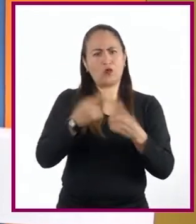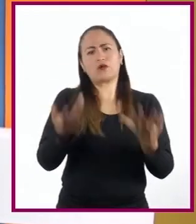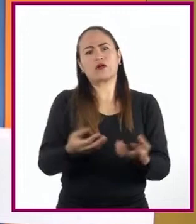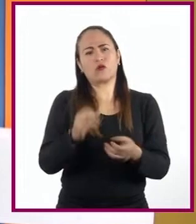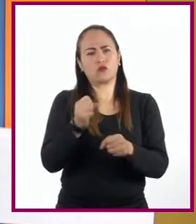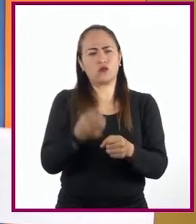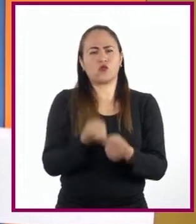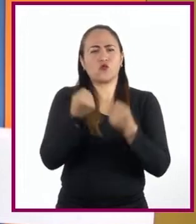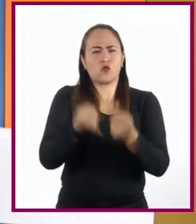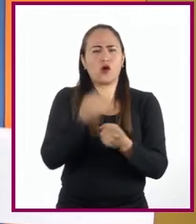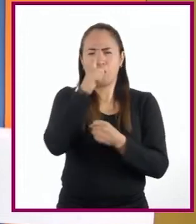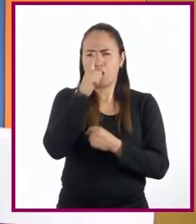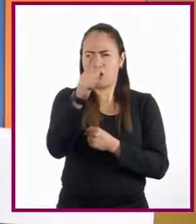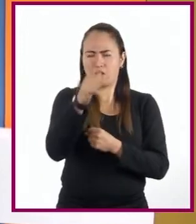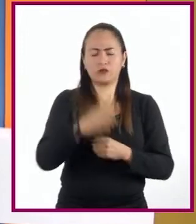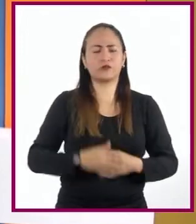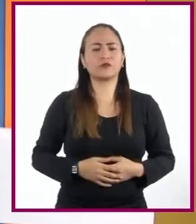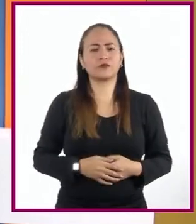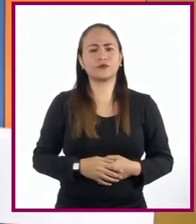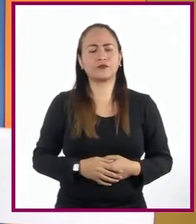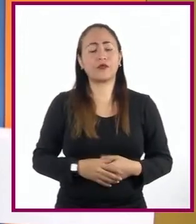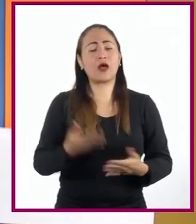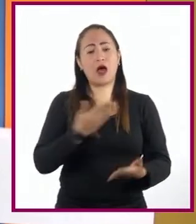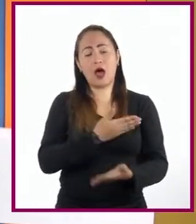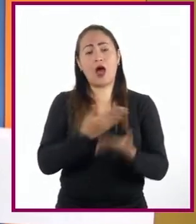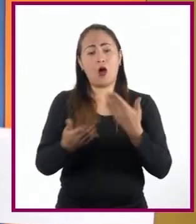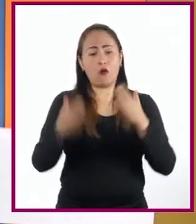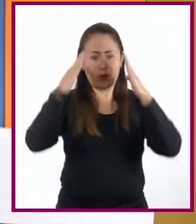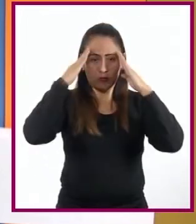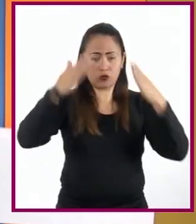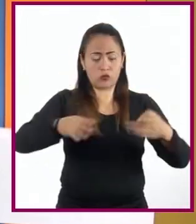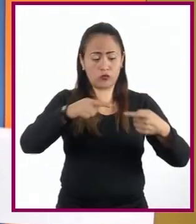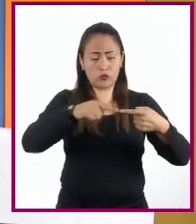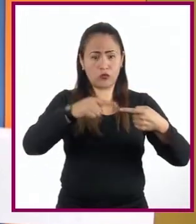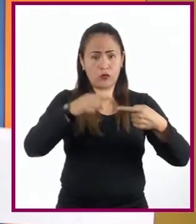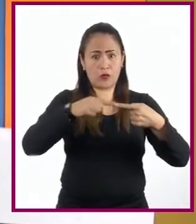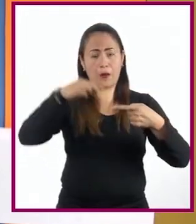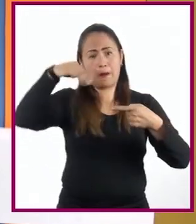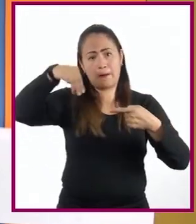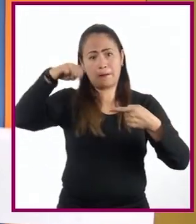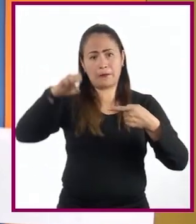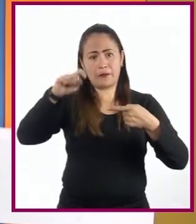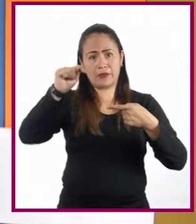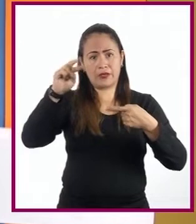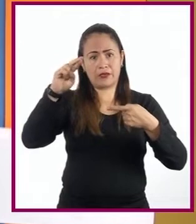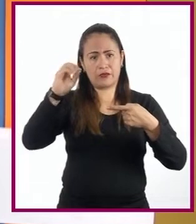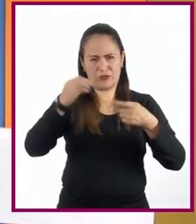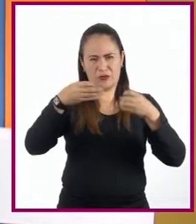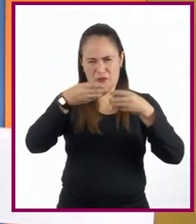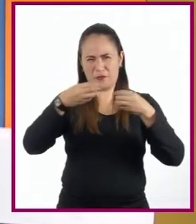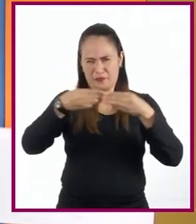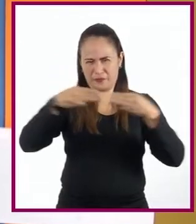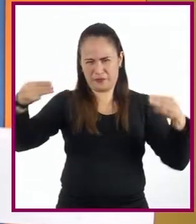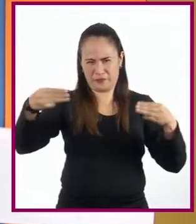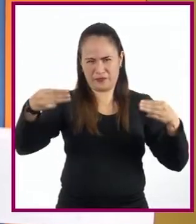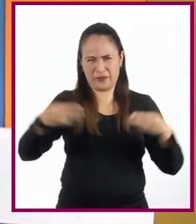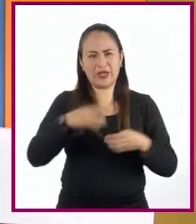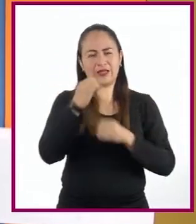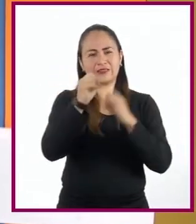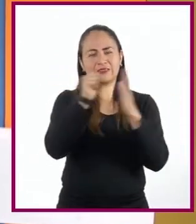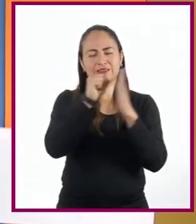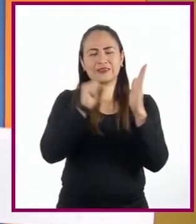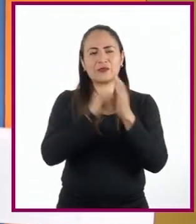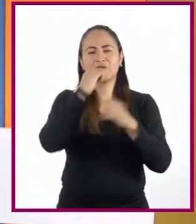intensidad luminosa. En esta ocasión hablaremos del metro como unidad fundamental de longitud en el Sistema